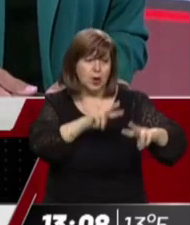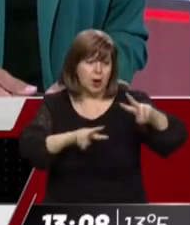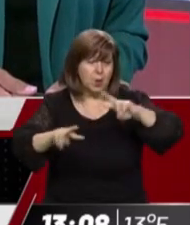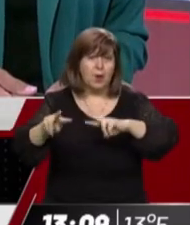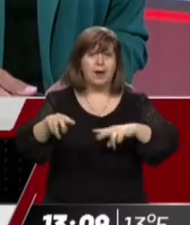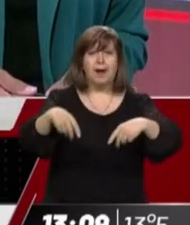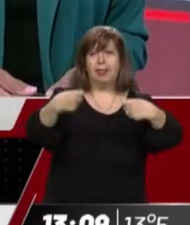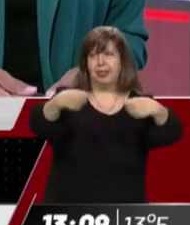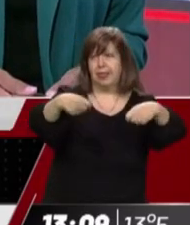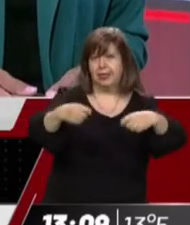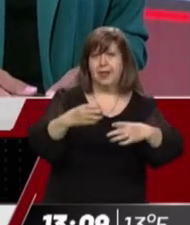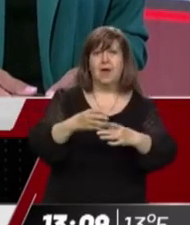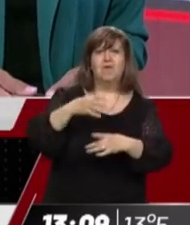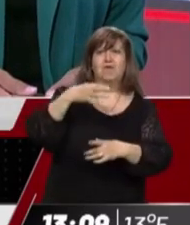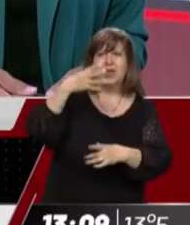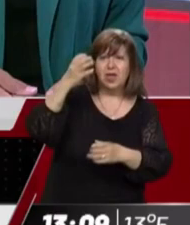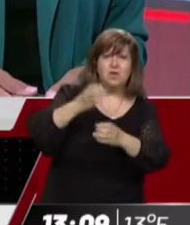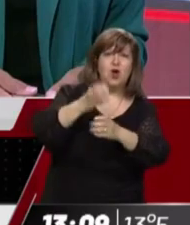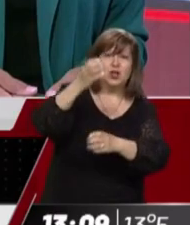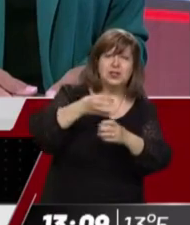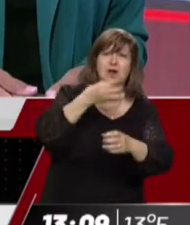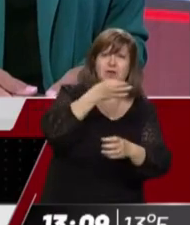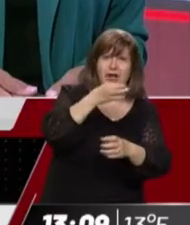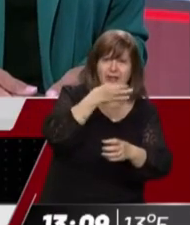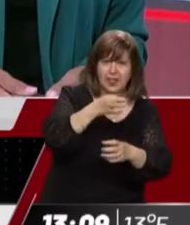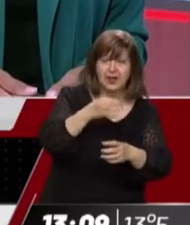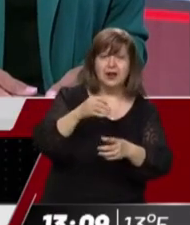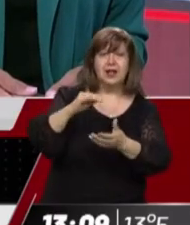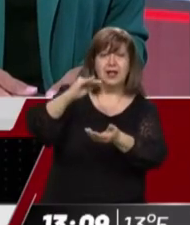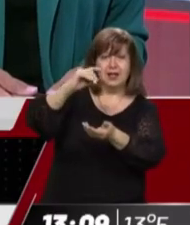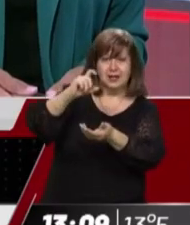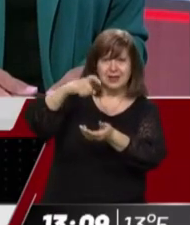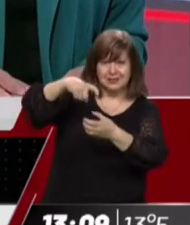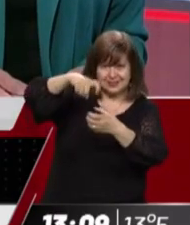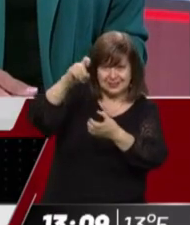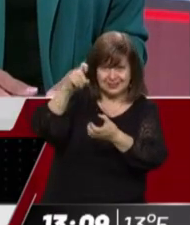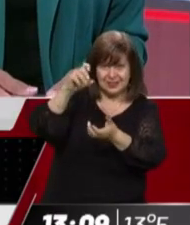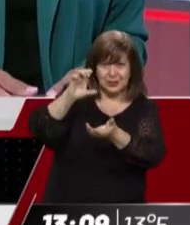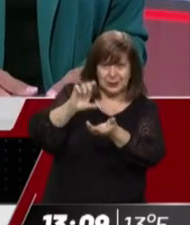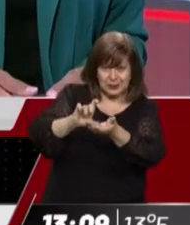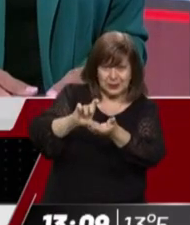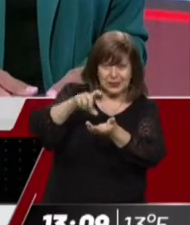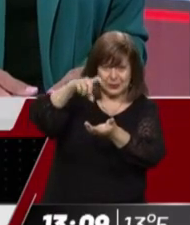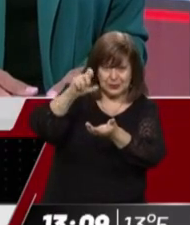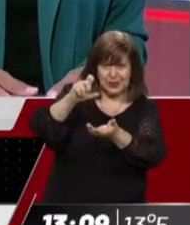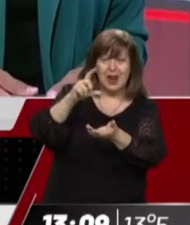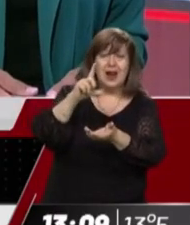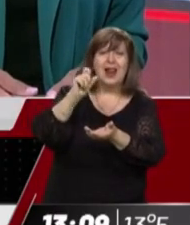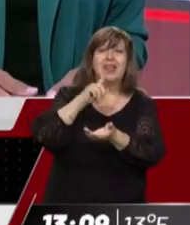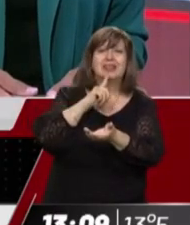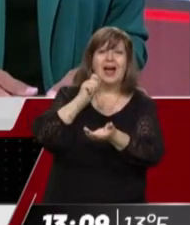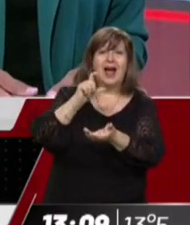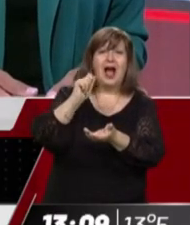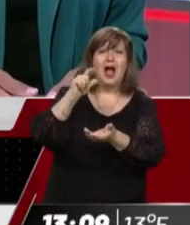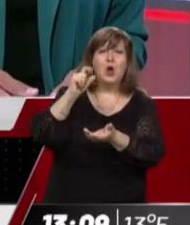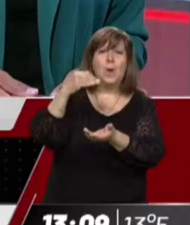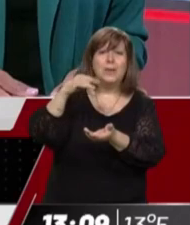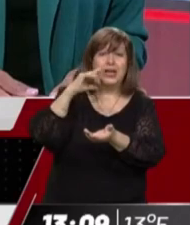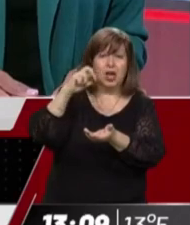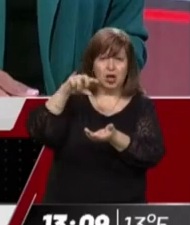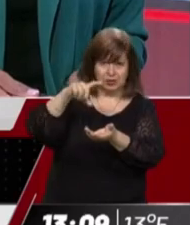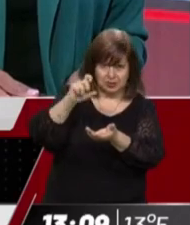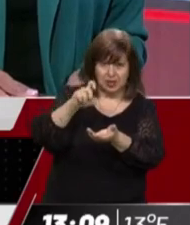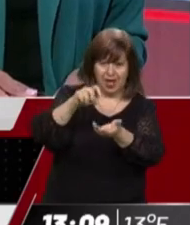circuitos son infinitos. El problema es el mismo, ¿no? Es el de caer en una adicción. Y la droga que